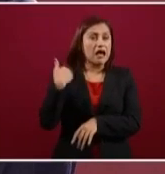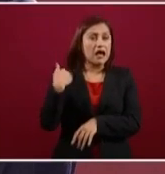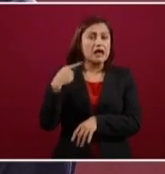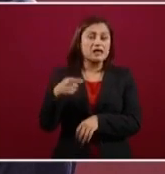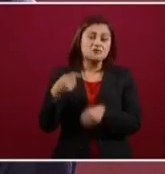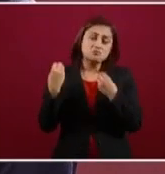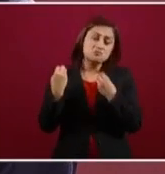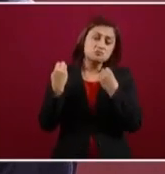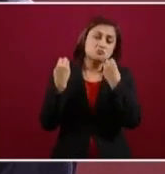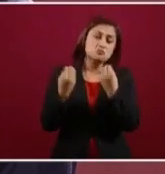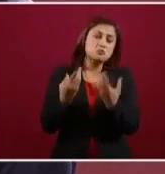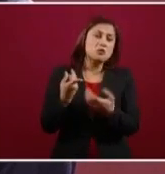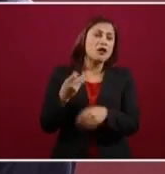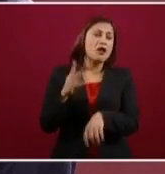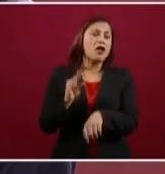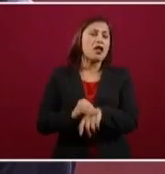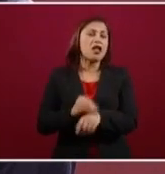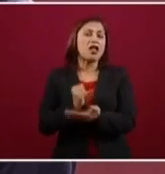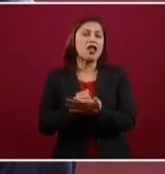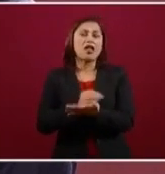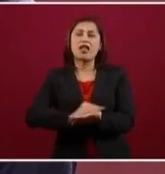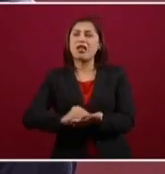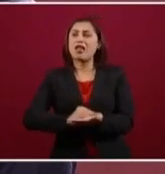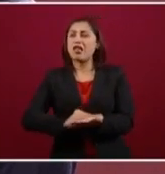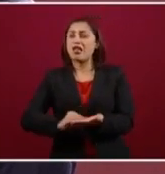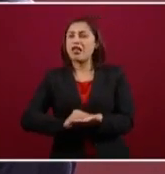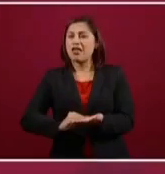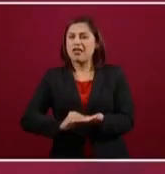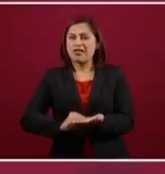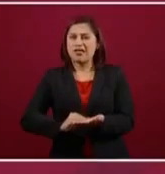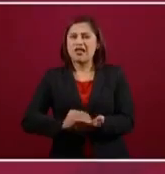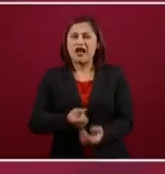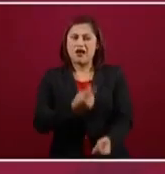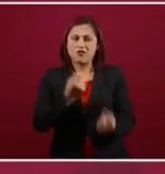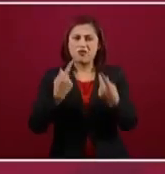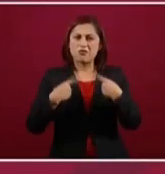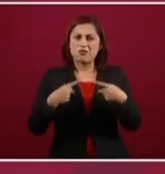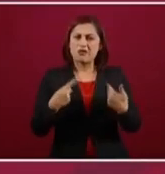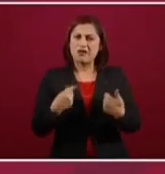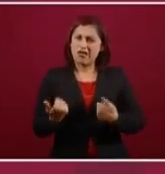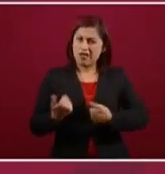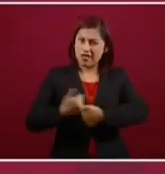condonaciones de impuestos a los influyentes.